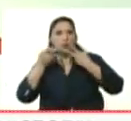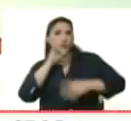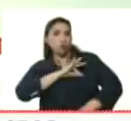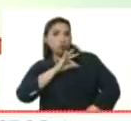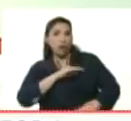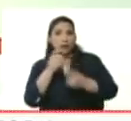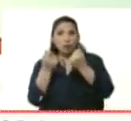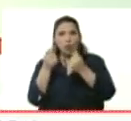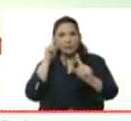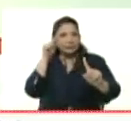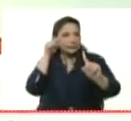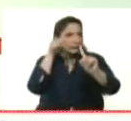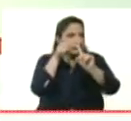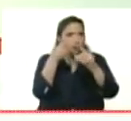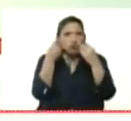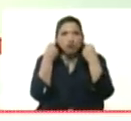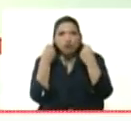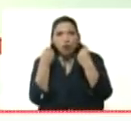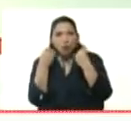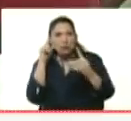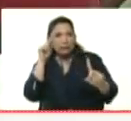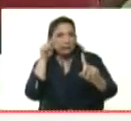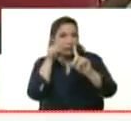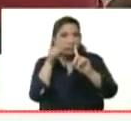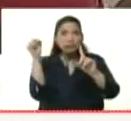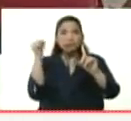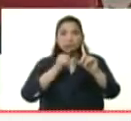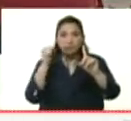más allá. Sí, va más allá de Venezuela.